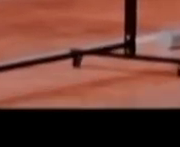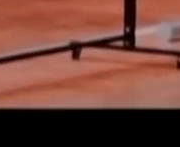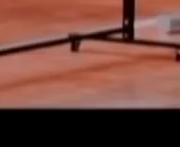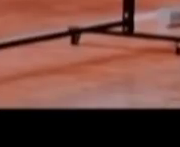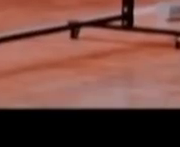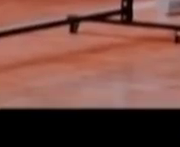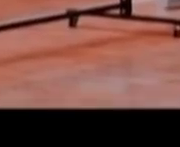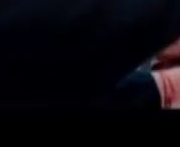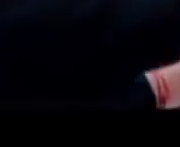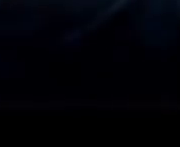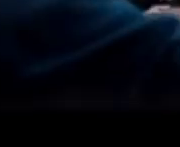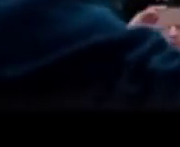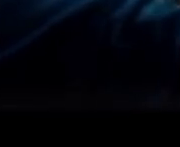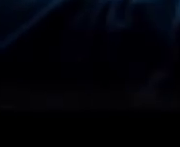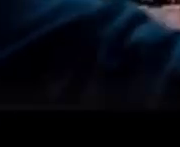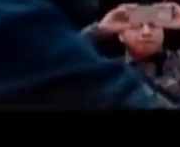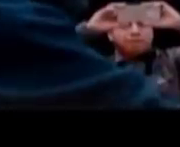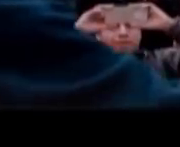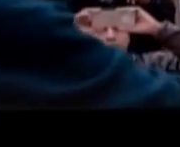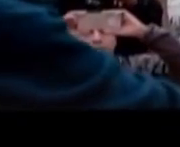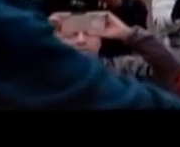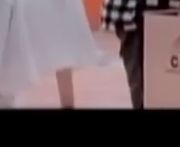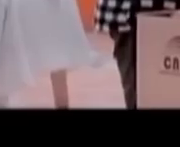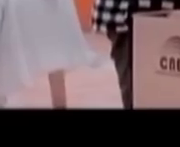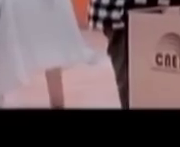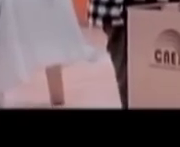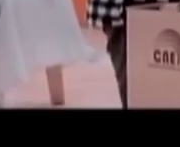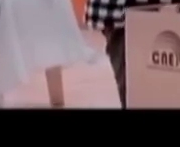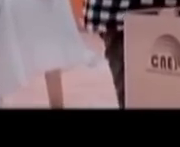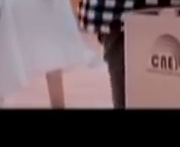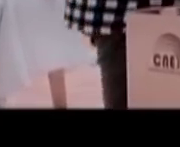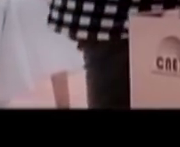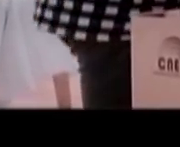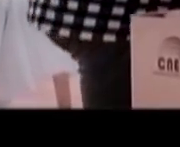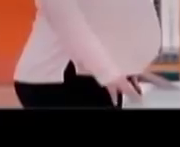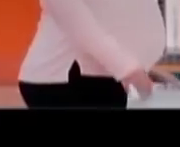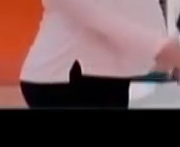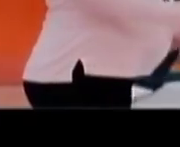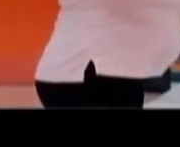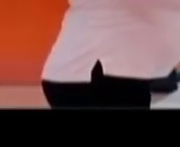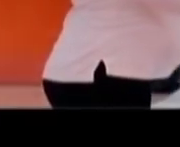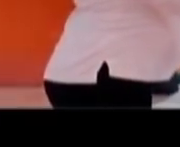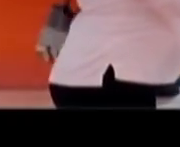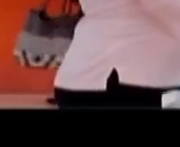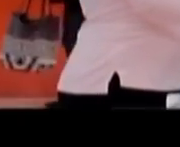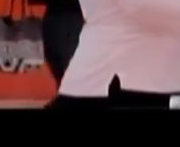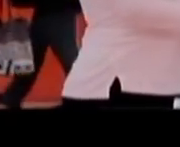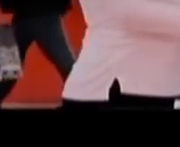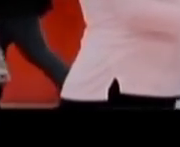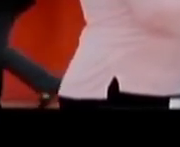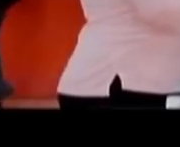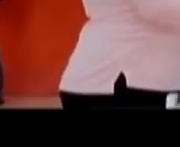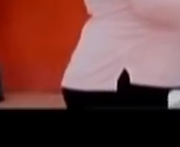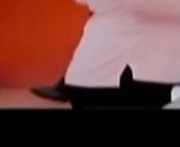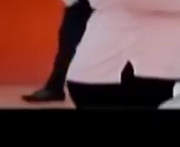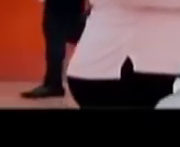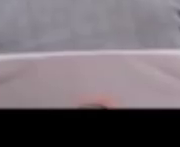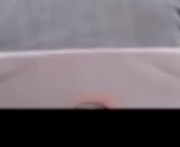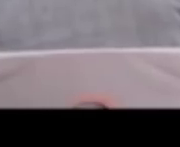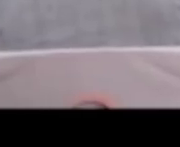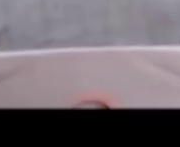ecuatorianas y ecuatorianos, que tienen la responsabilidad de reflexionar y decidir su destino democrático con equidad e igualdad